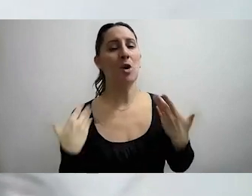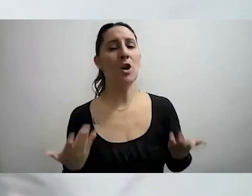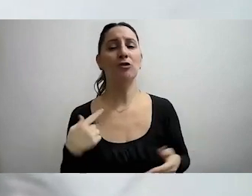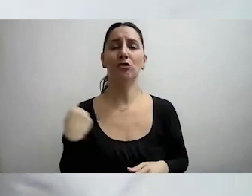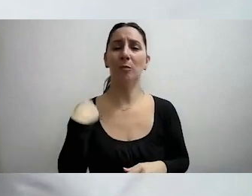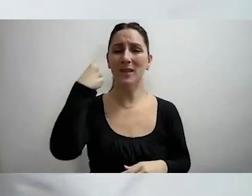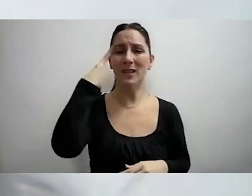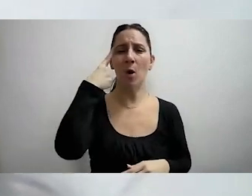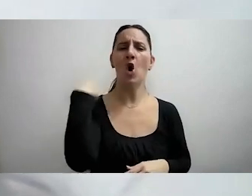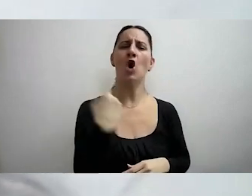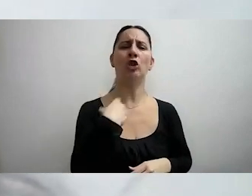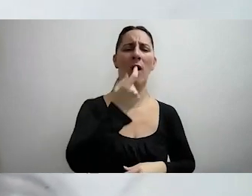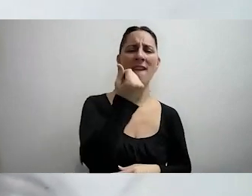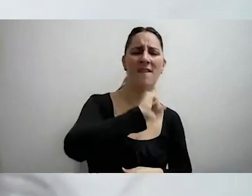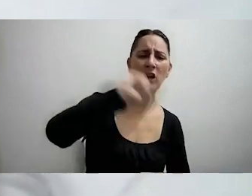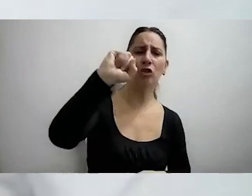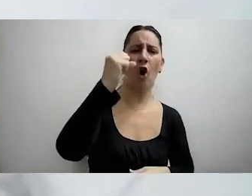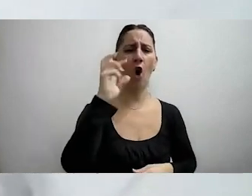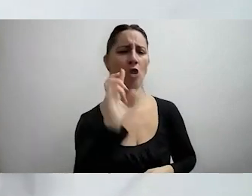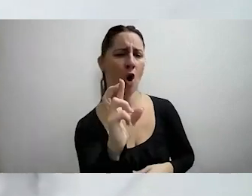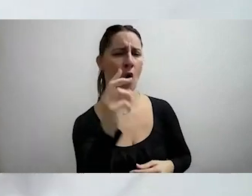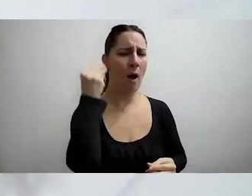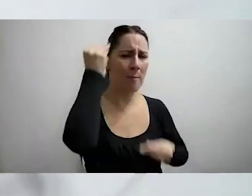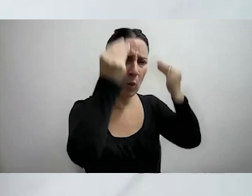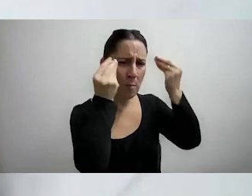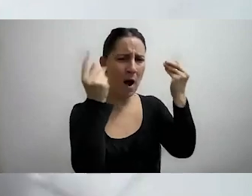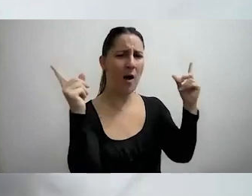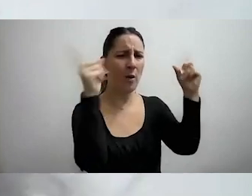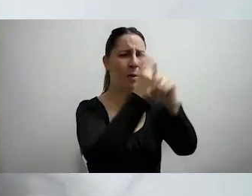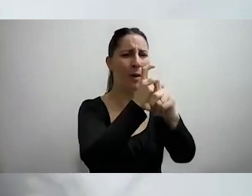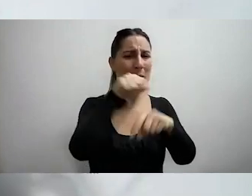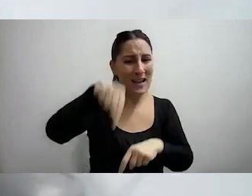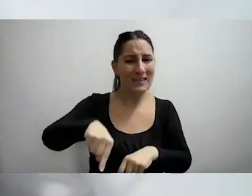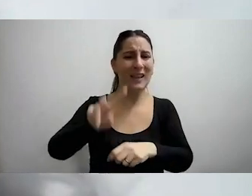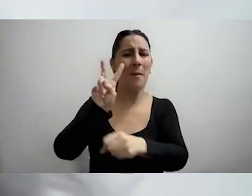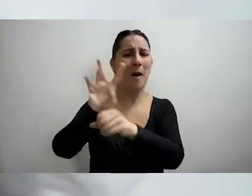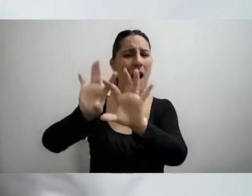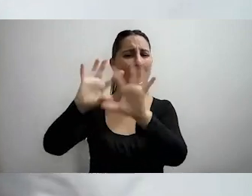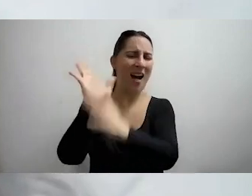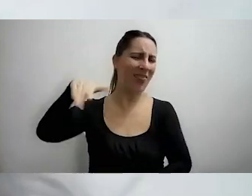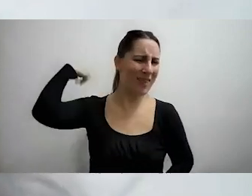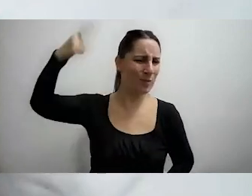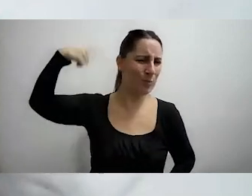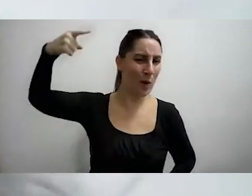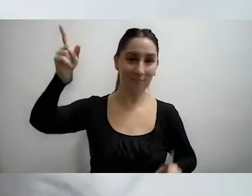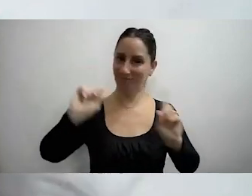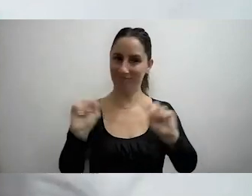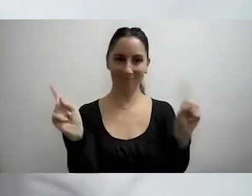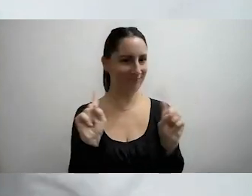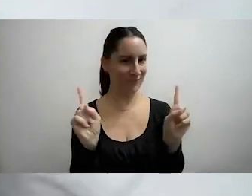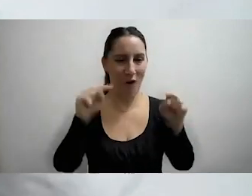tenemos urgencias, esto viene después. No, esto hay que anticiparlo, bien lo dijo